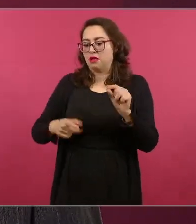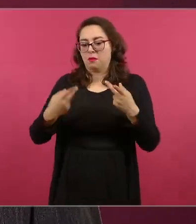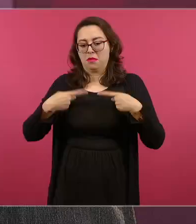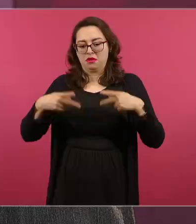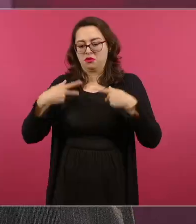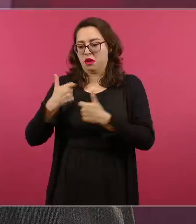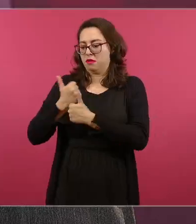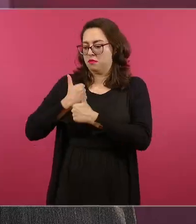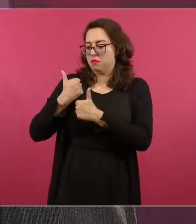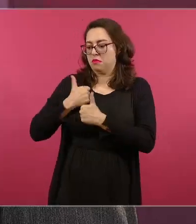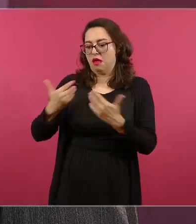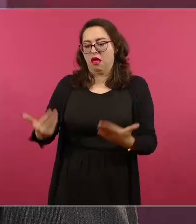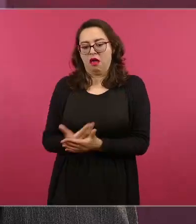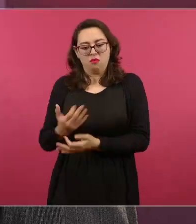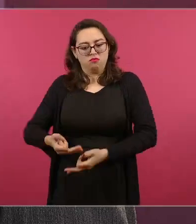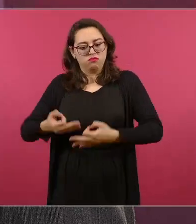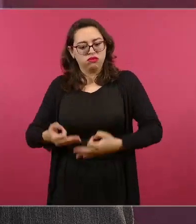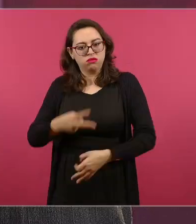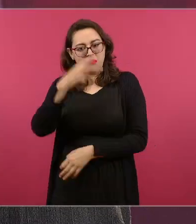nacionalista,